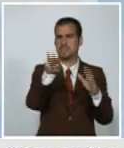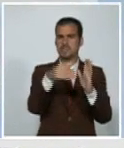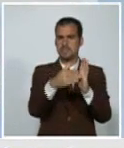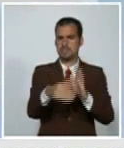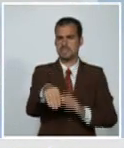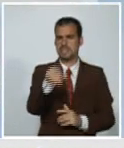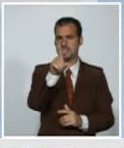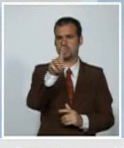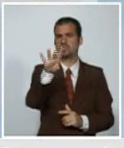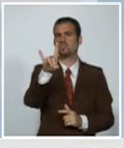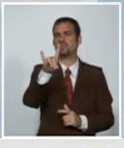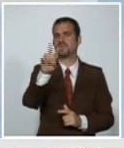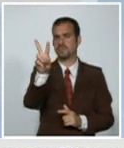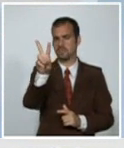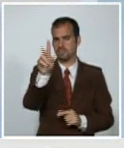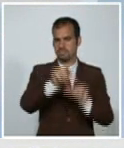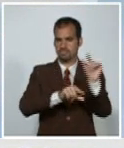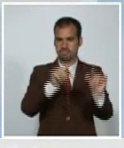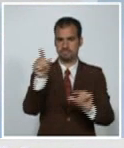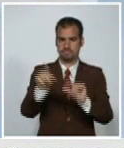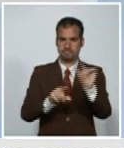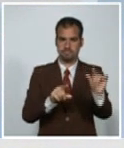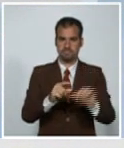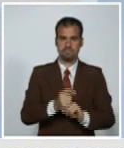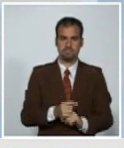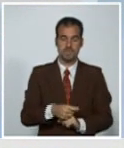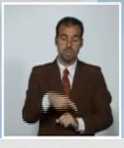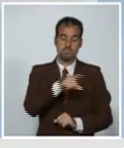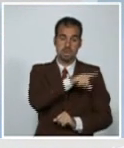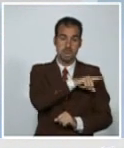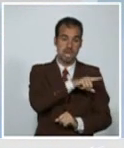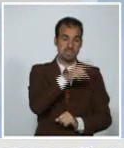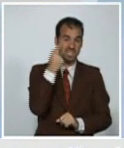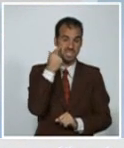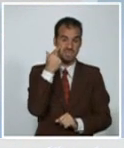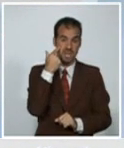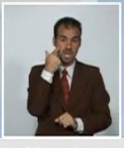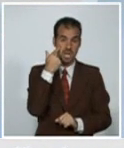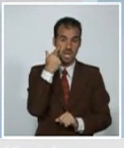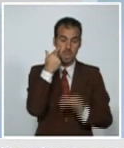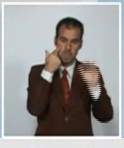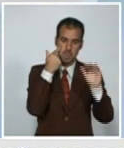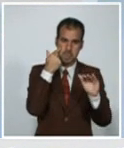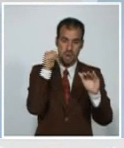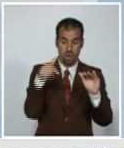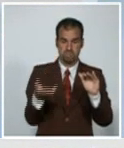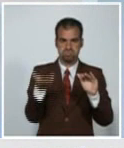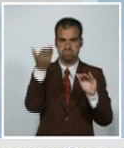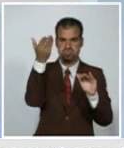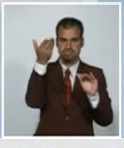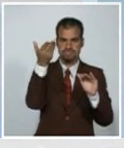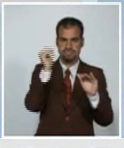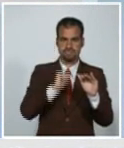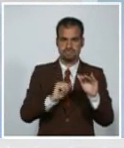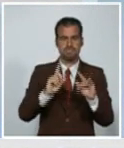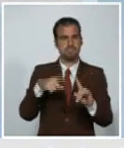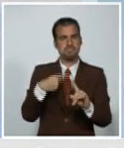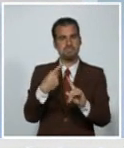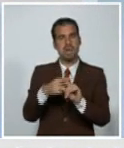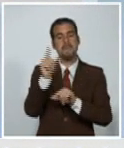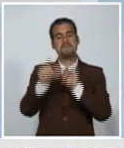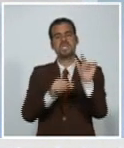23.192, superior al del día de ayer, igual que superior es el número de